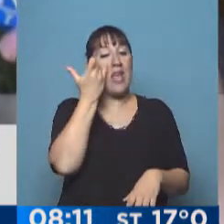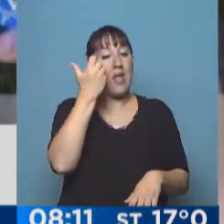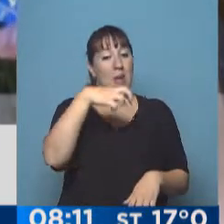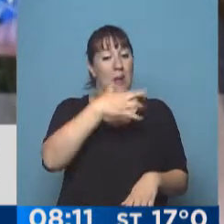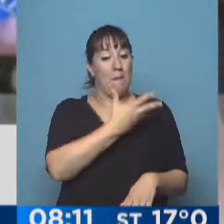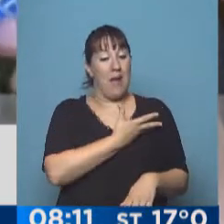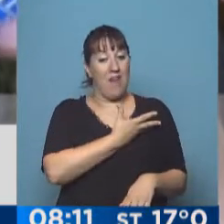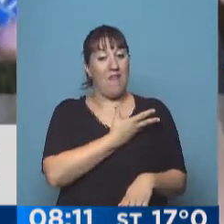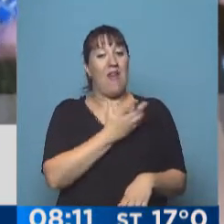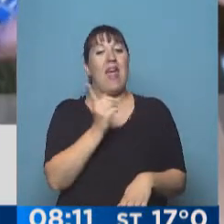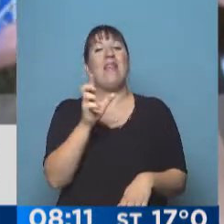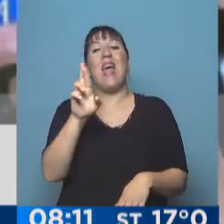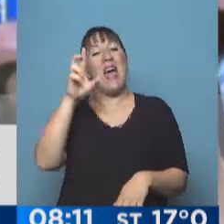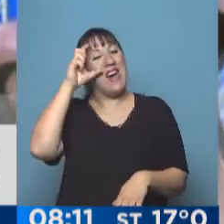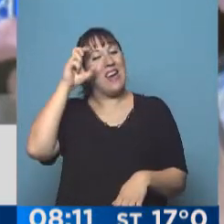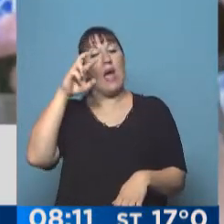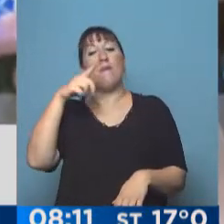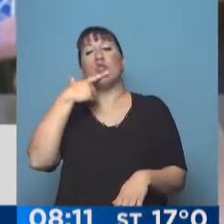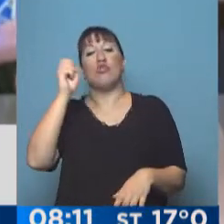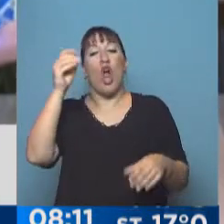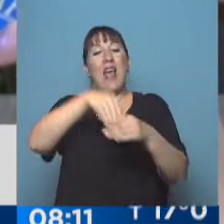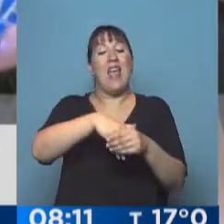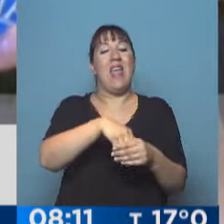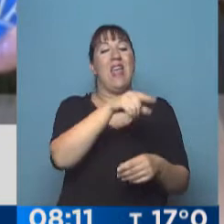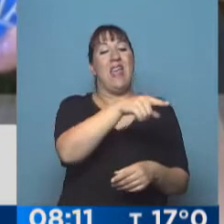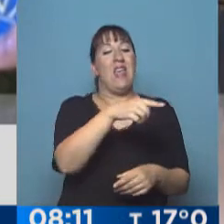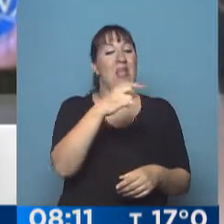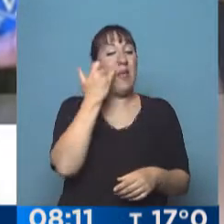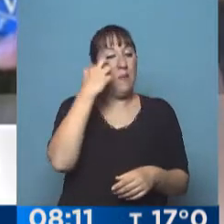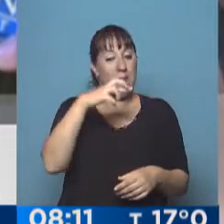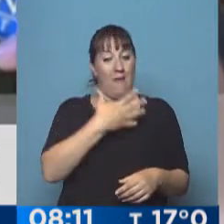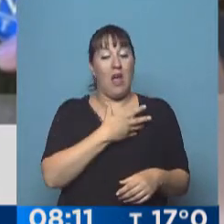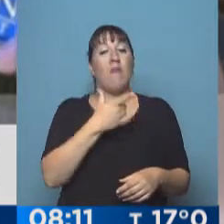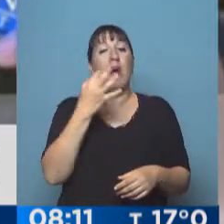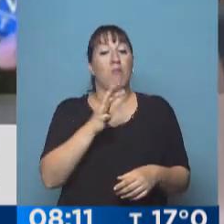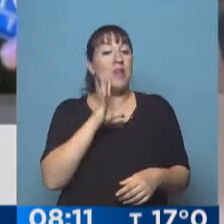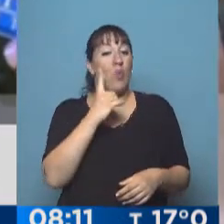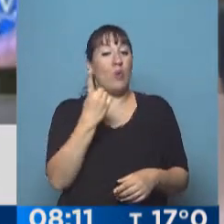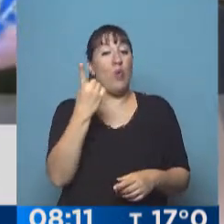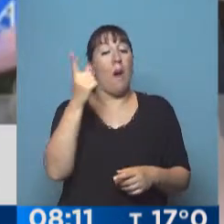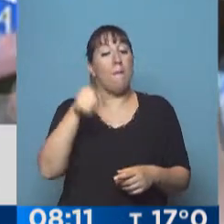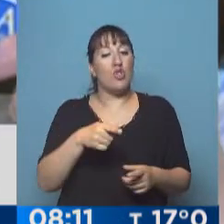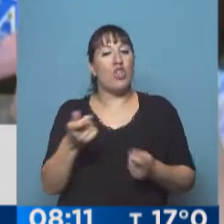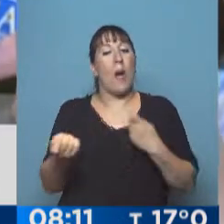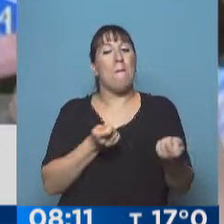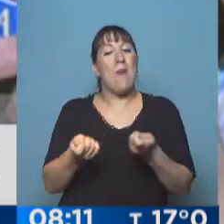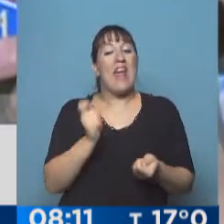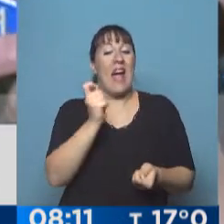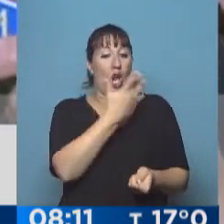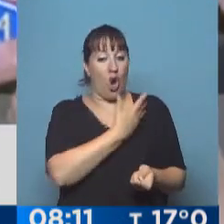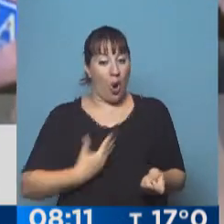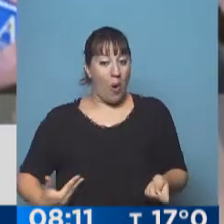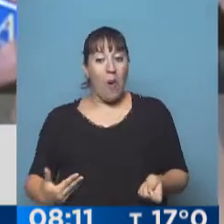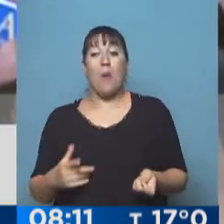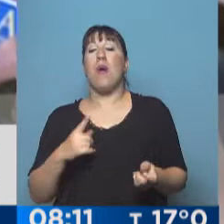en ypf eso permitía entonces que el 51 por ciento fuera manejado por el estado pero dejaba en claro lo